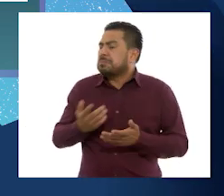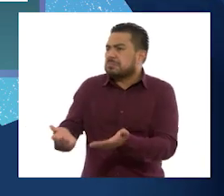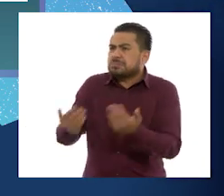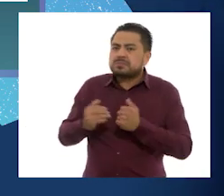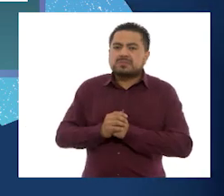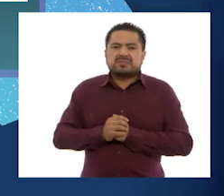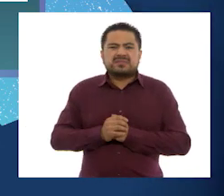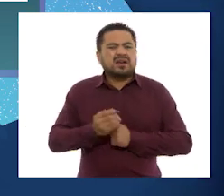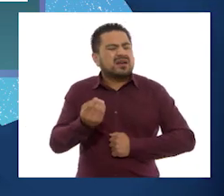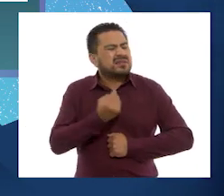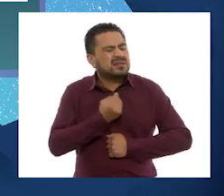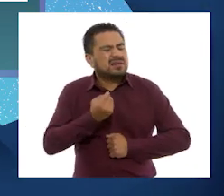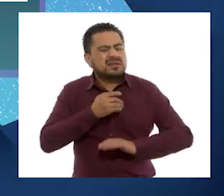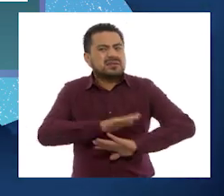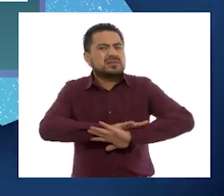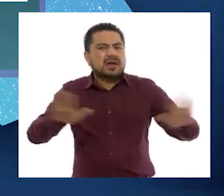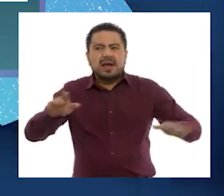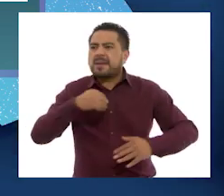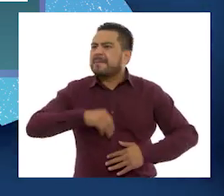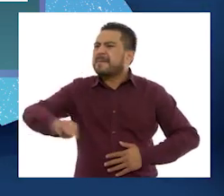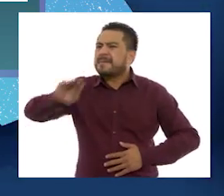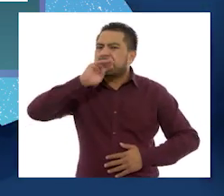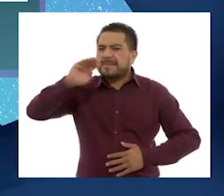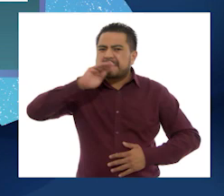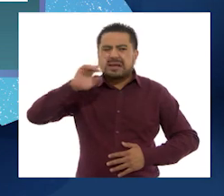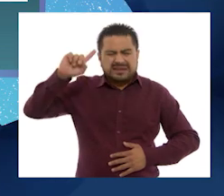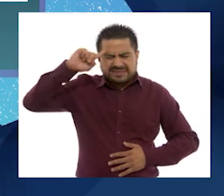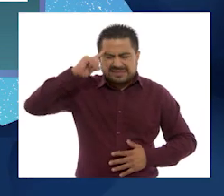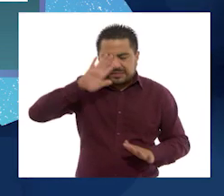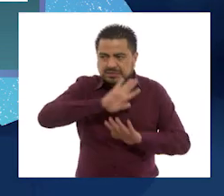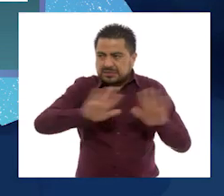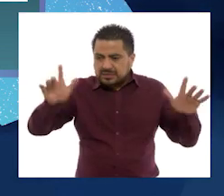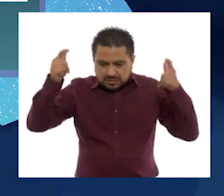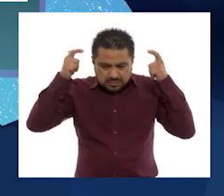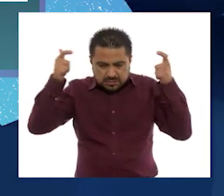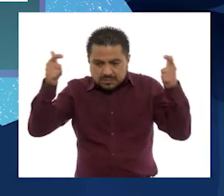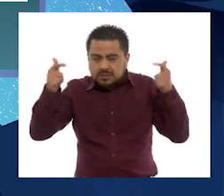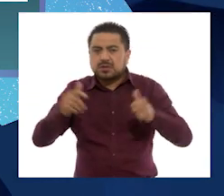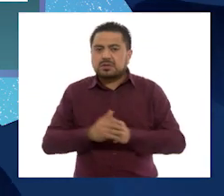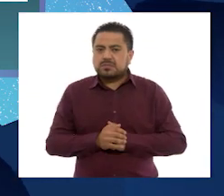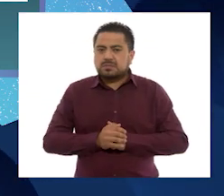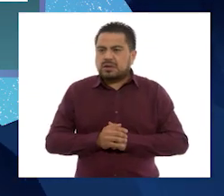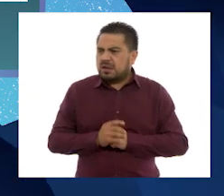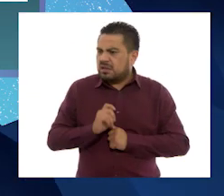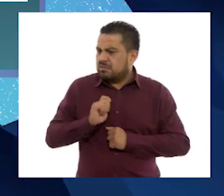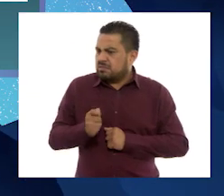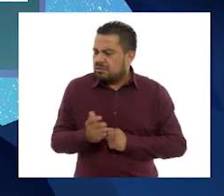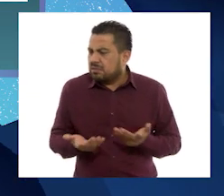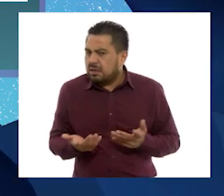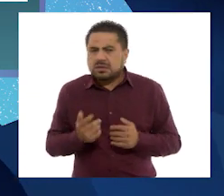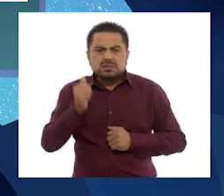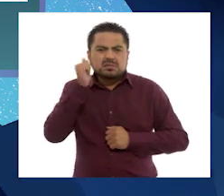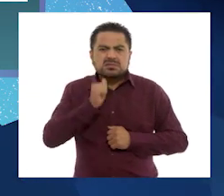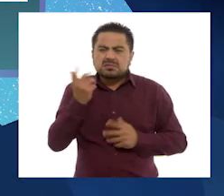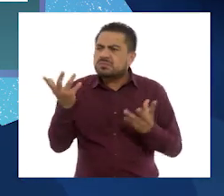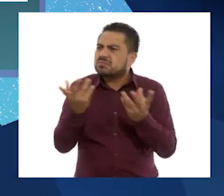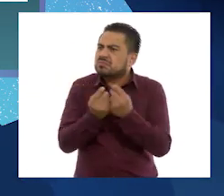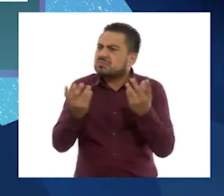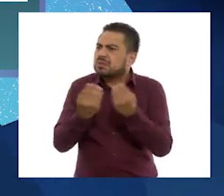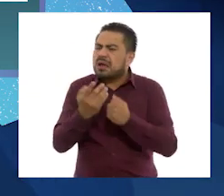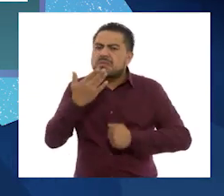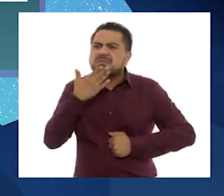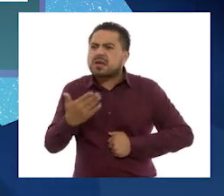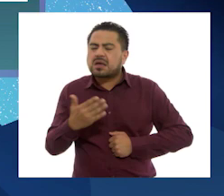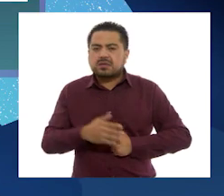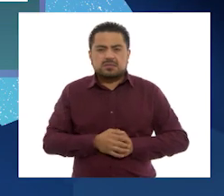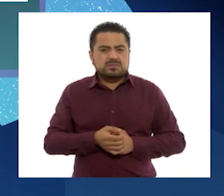ya no aguanto a mi mamá. Estoy harta. Oh. ¿Y eso? ¿Pero siempre se han llevado muy bien? Pues